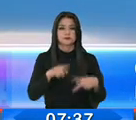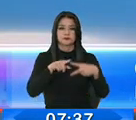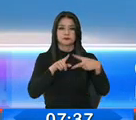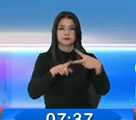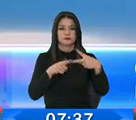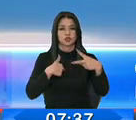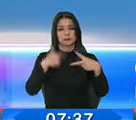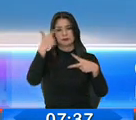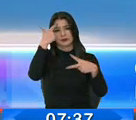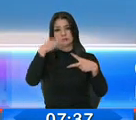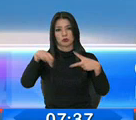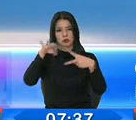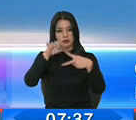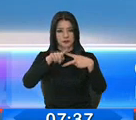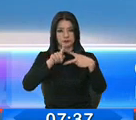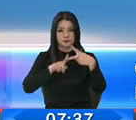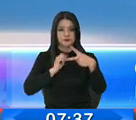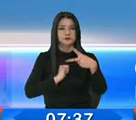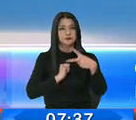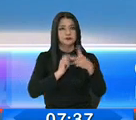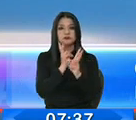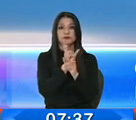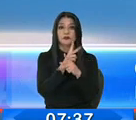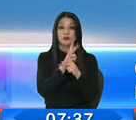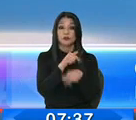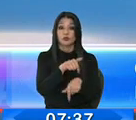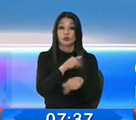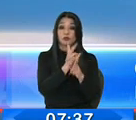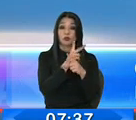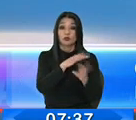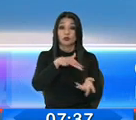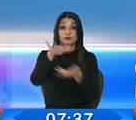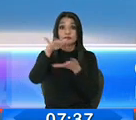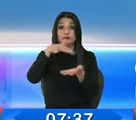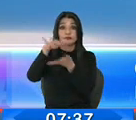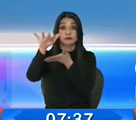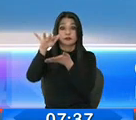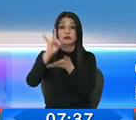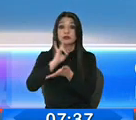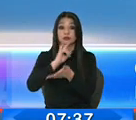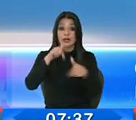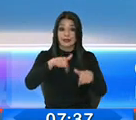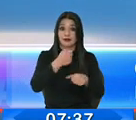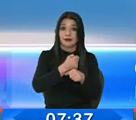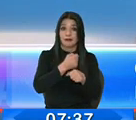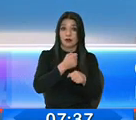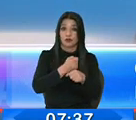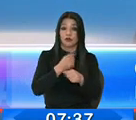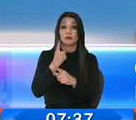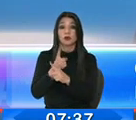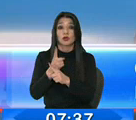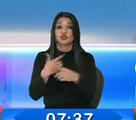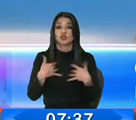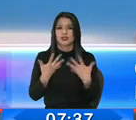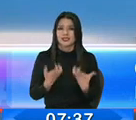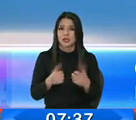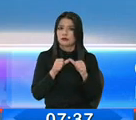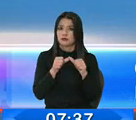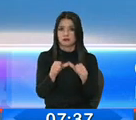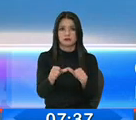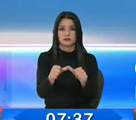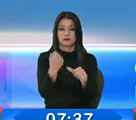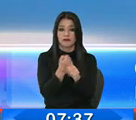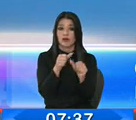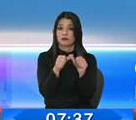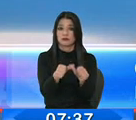creo que son básicas aquí. Muchos de los productos que se exportan a Estados Unidos generan trabajo acá. Y es por eso que nosotros queremos mantener esas plazas